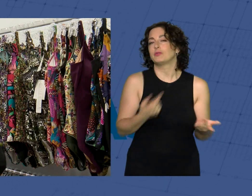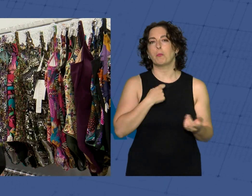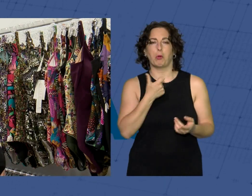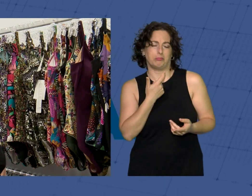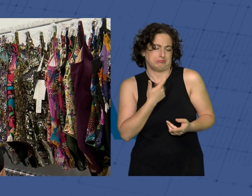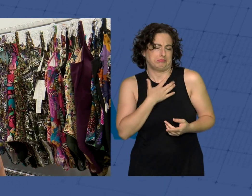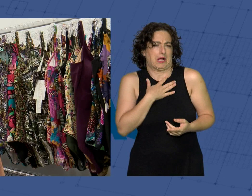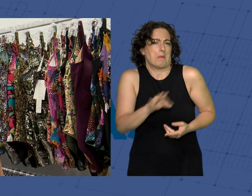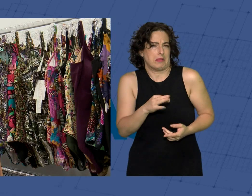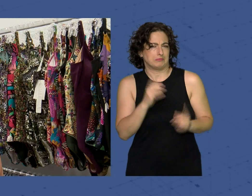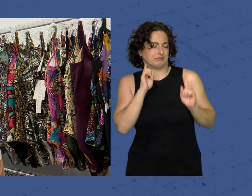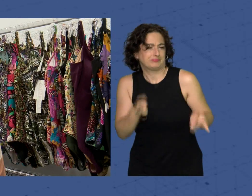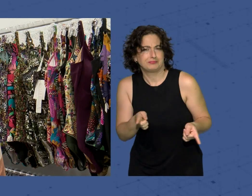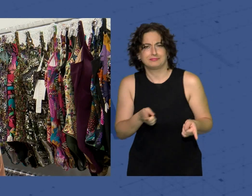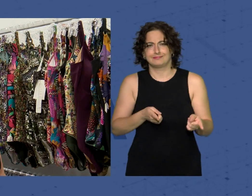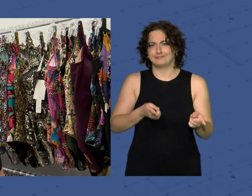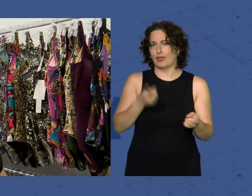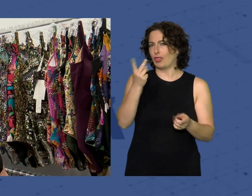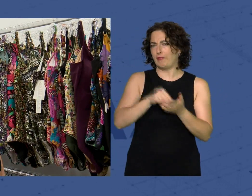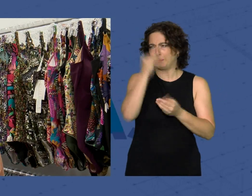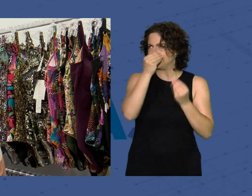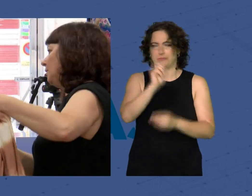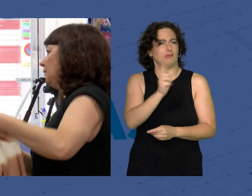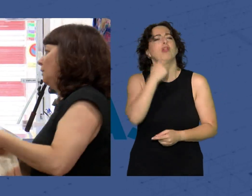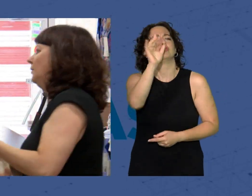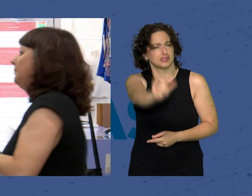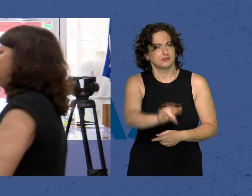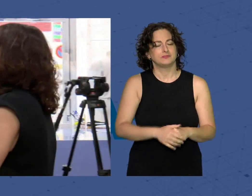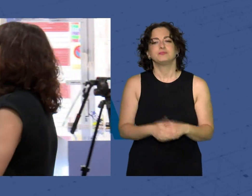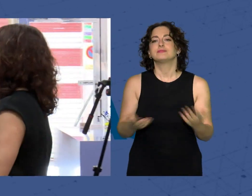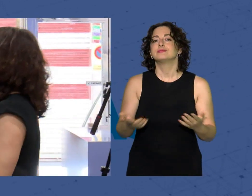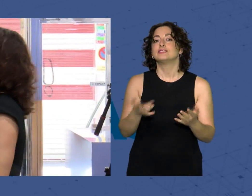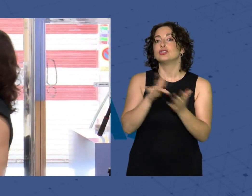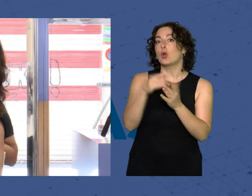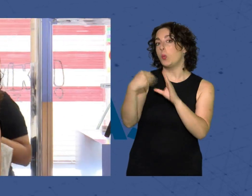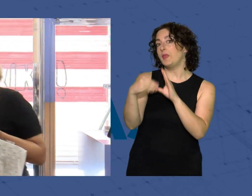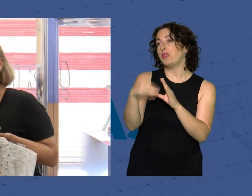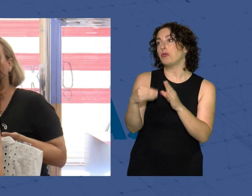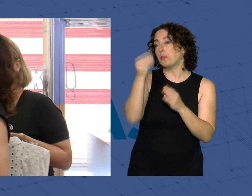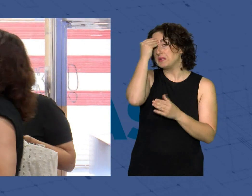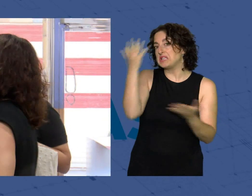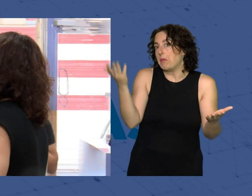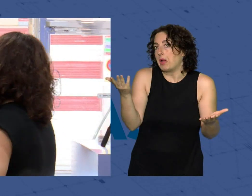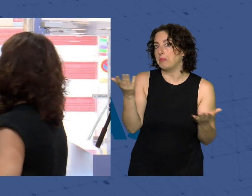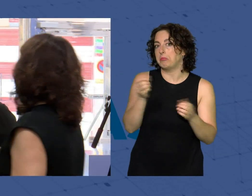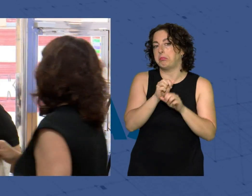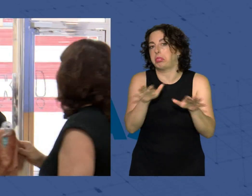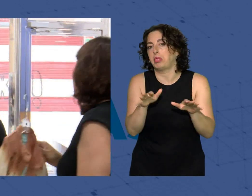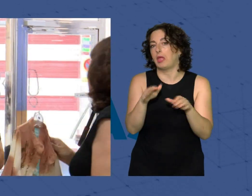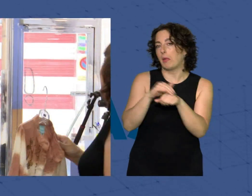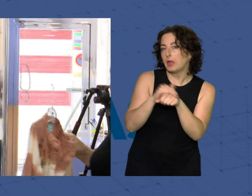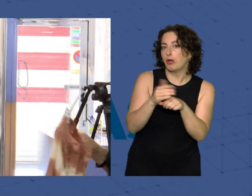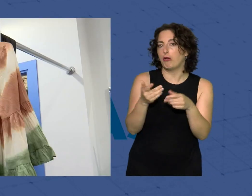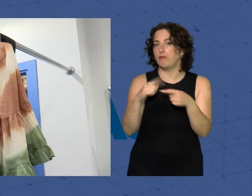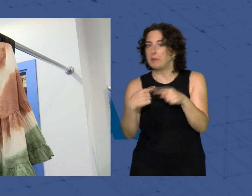atrevida y sin pensármelo dos veces le dije, sí, vale. Lo que iba a ser un vídeo que yo pensaba para cuatro amigos y